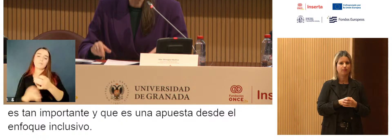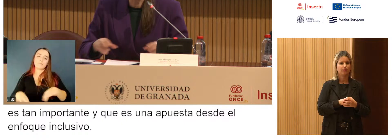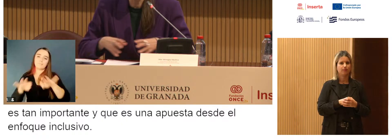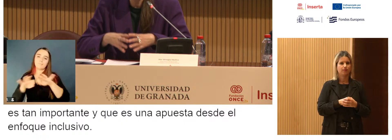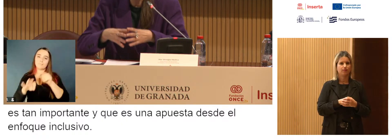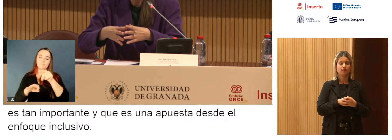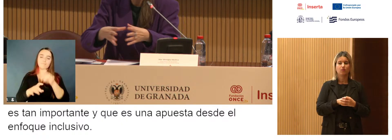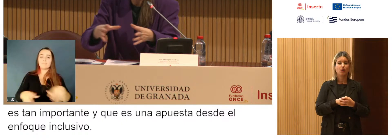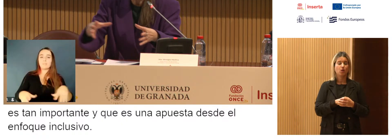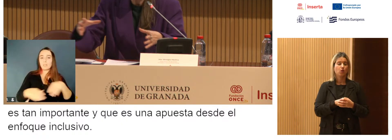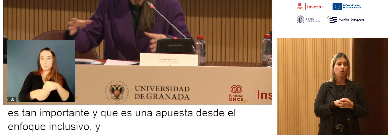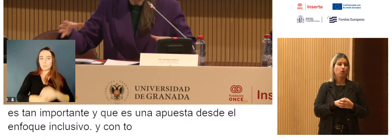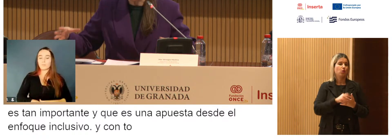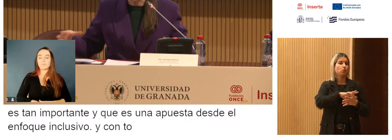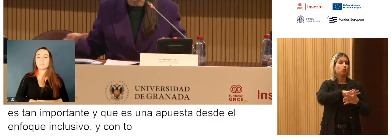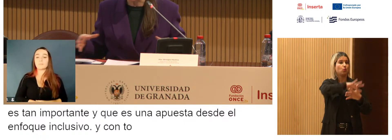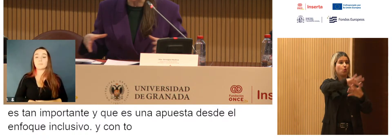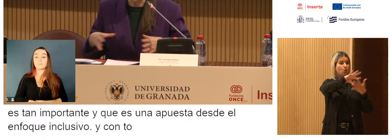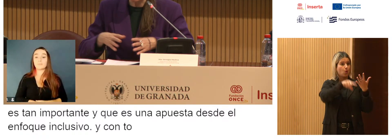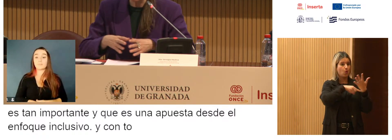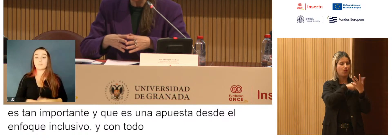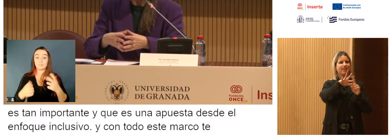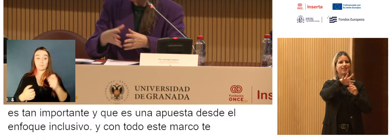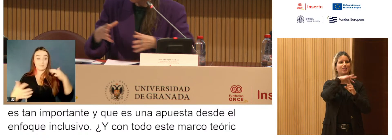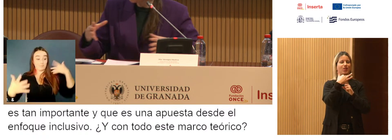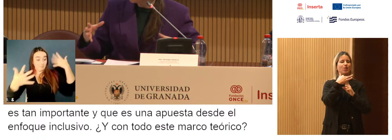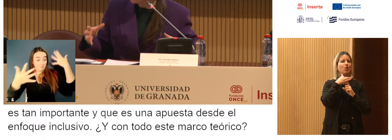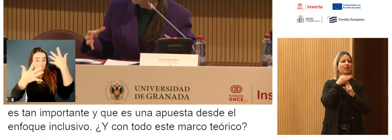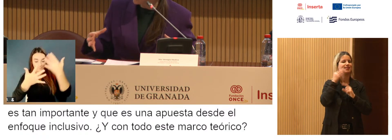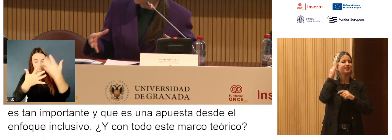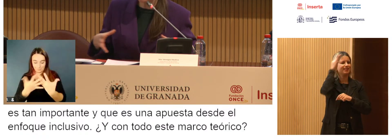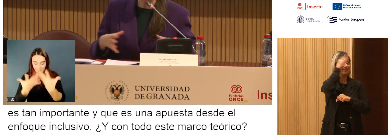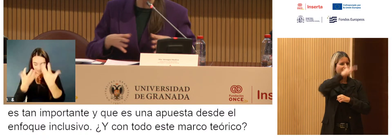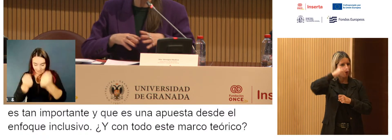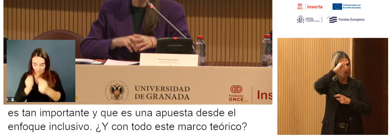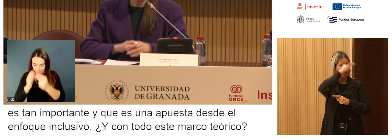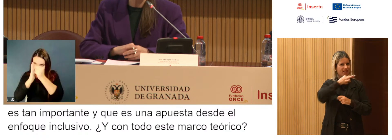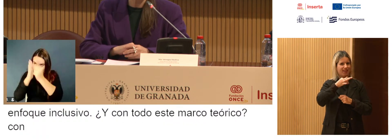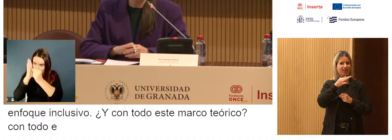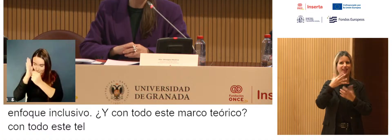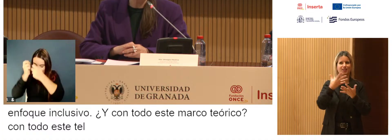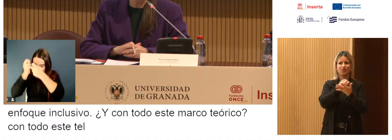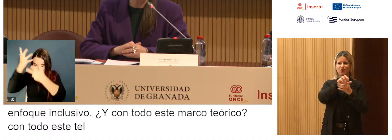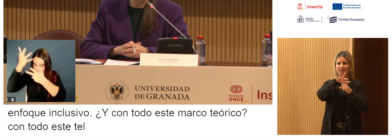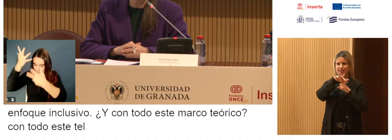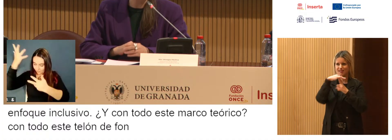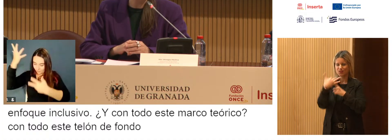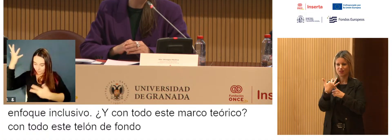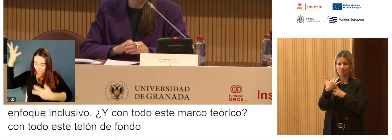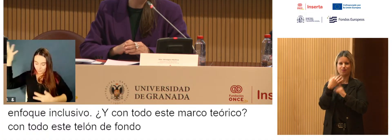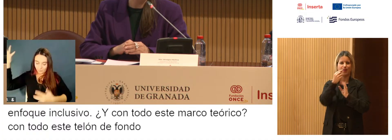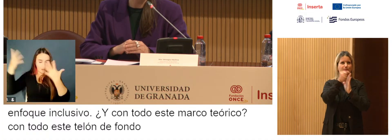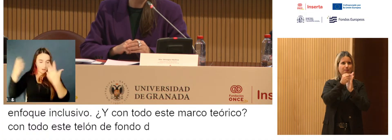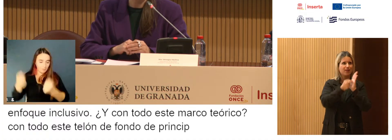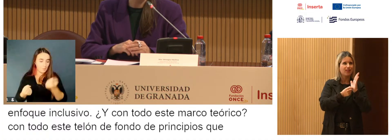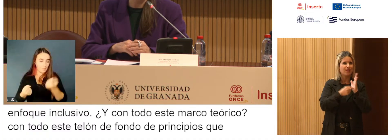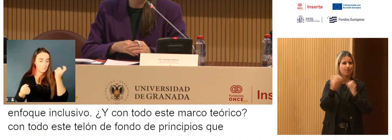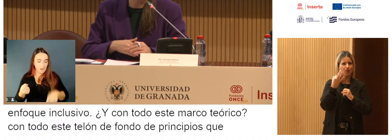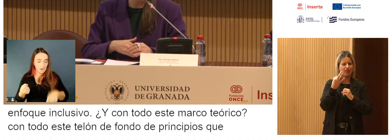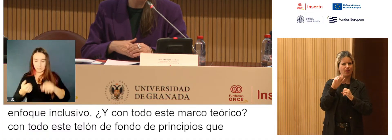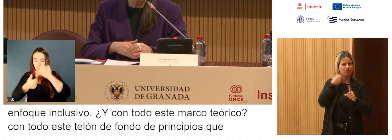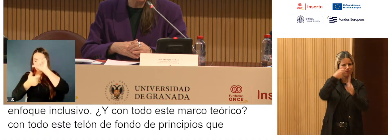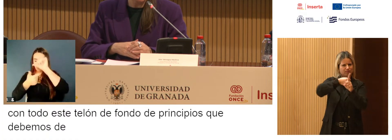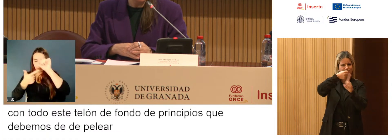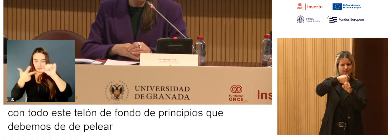Y con todo este marco teórico, con todo este telón de fondo de principios que debemos de pelear